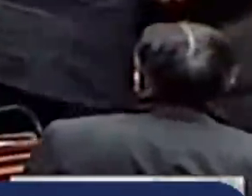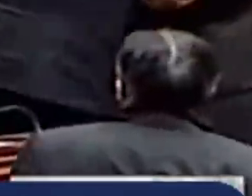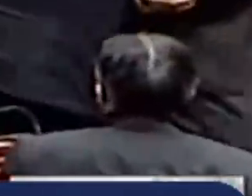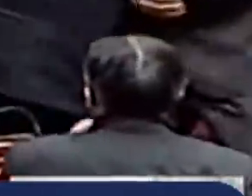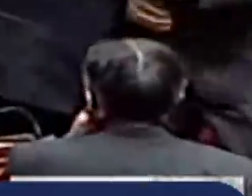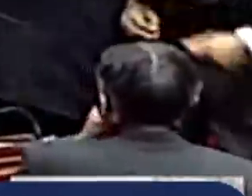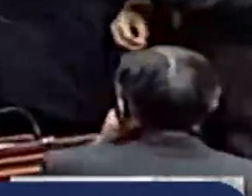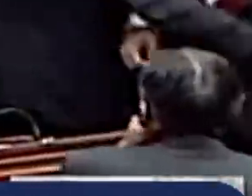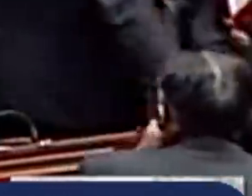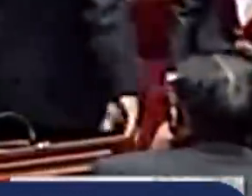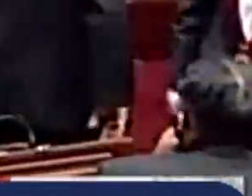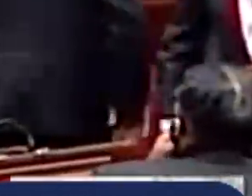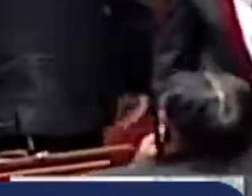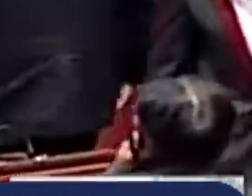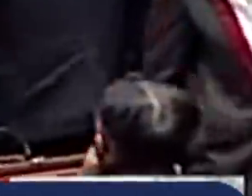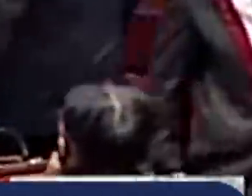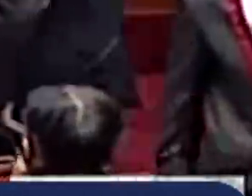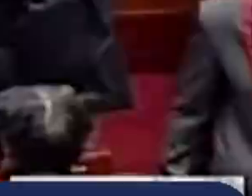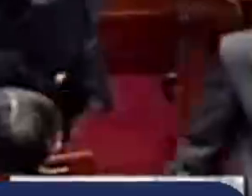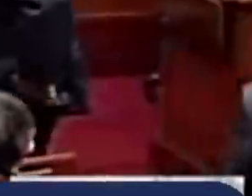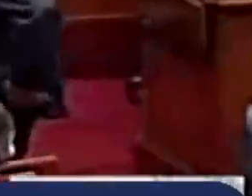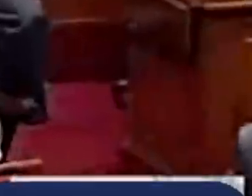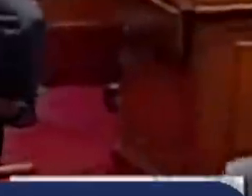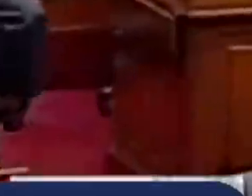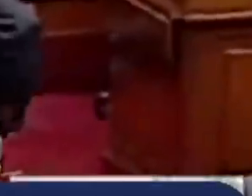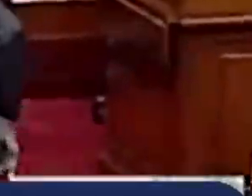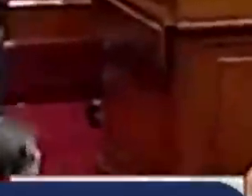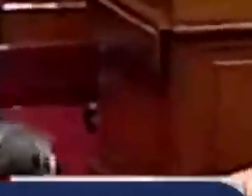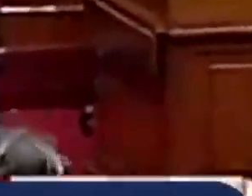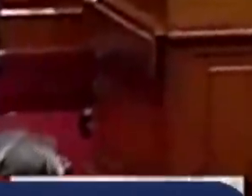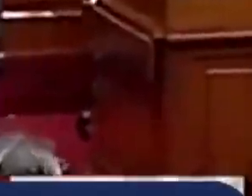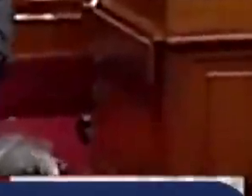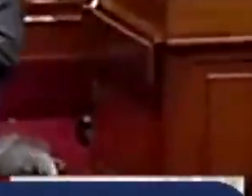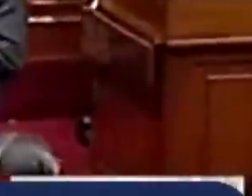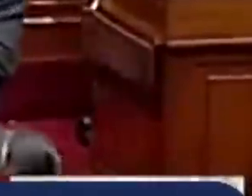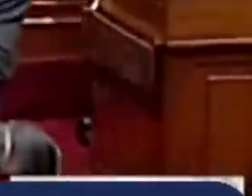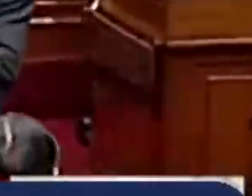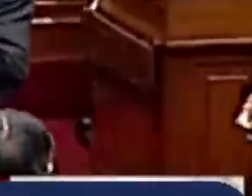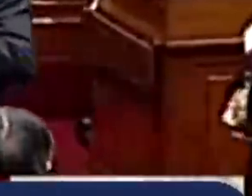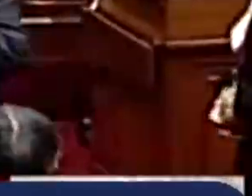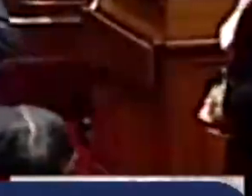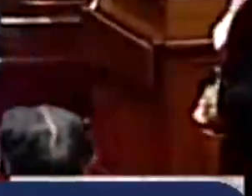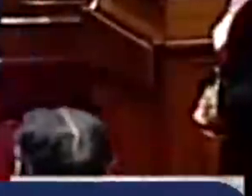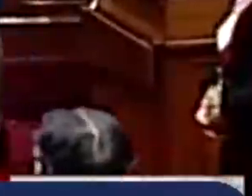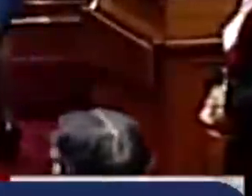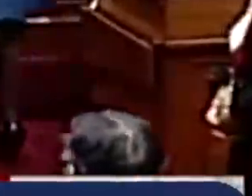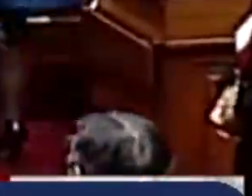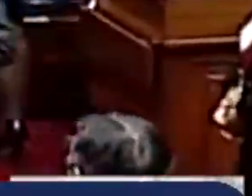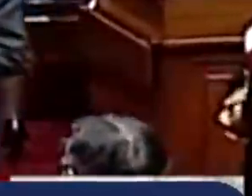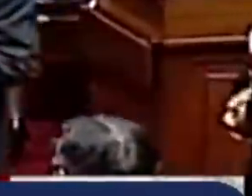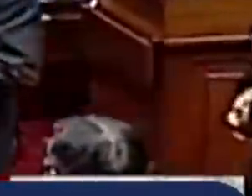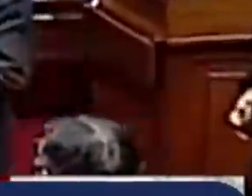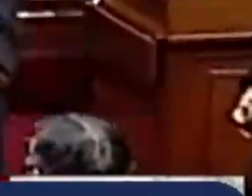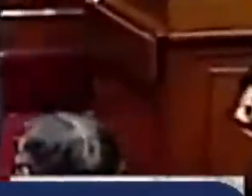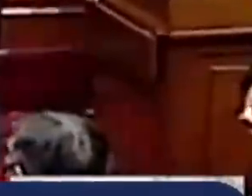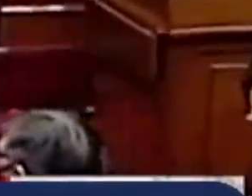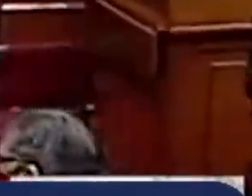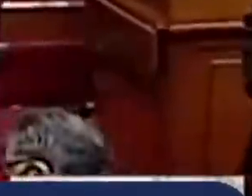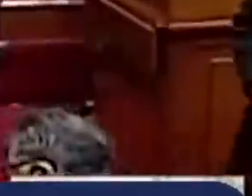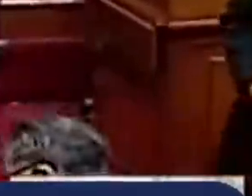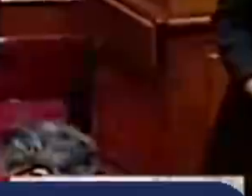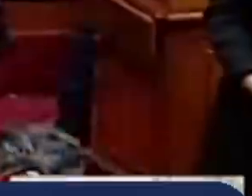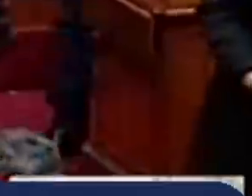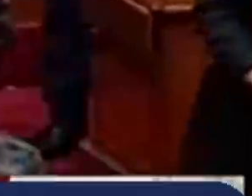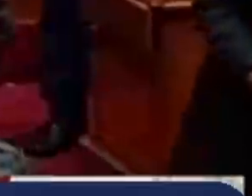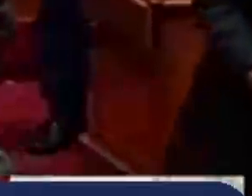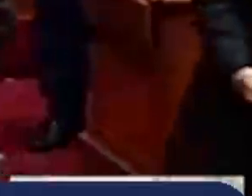sus integrantes, María del Carmen Alba, de Acción Popular, Lady Mercedes Camones Soriano, de Alianza para